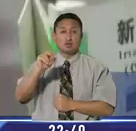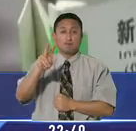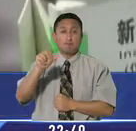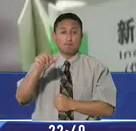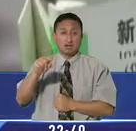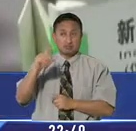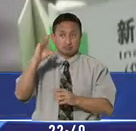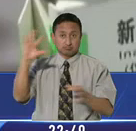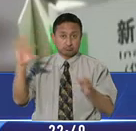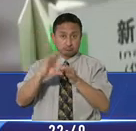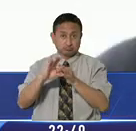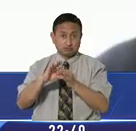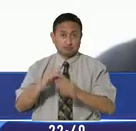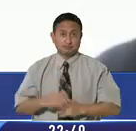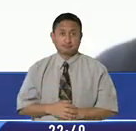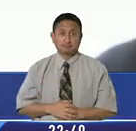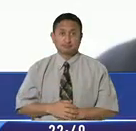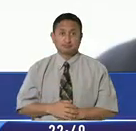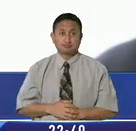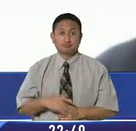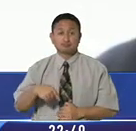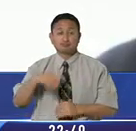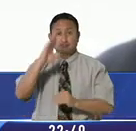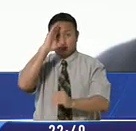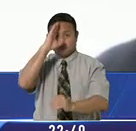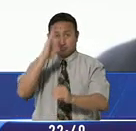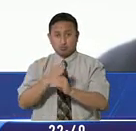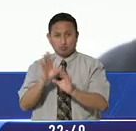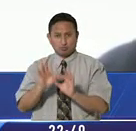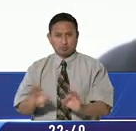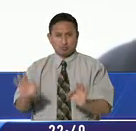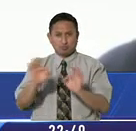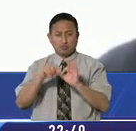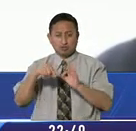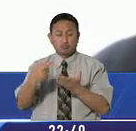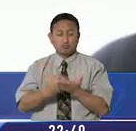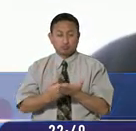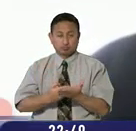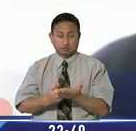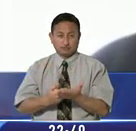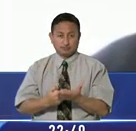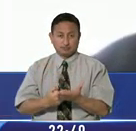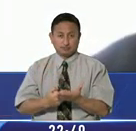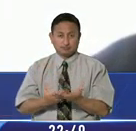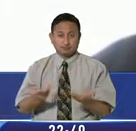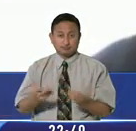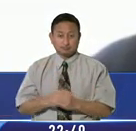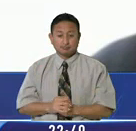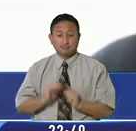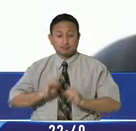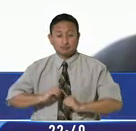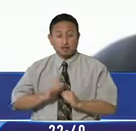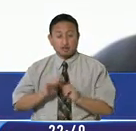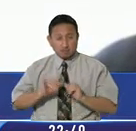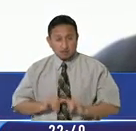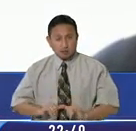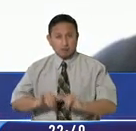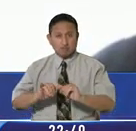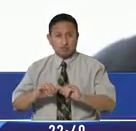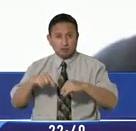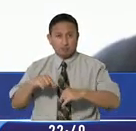alianzas estratégicas. Uno de los objetivos fundamentales de esta reunión era el continuar